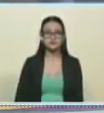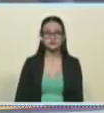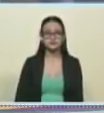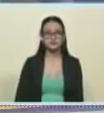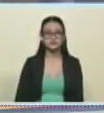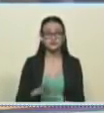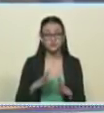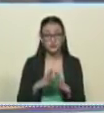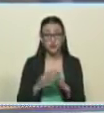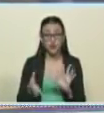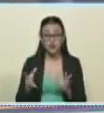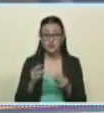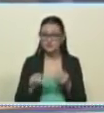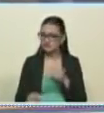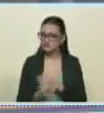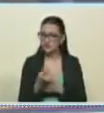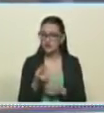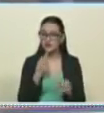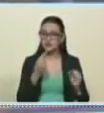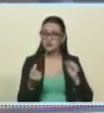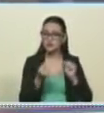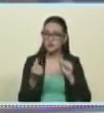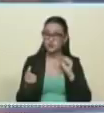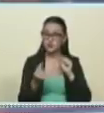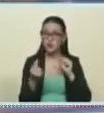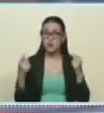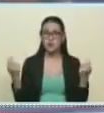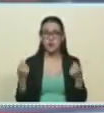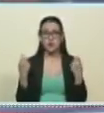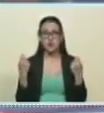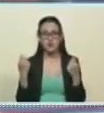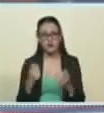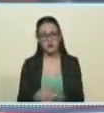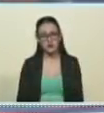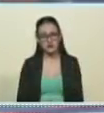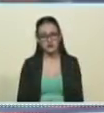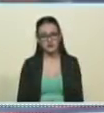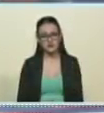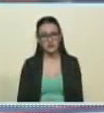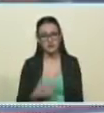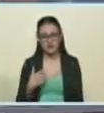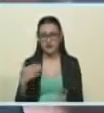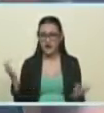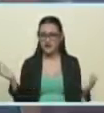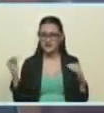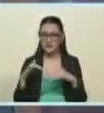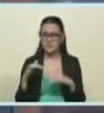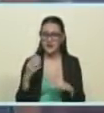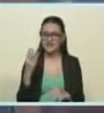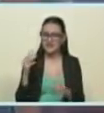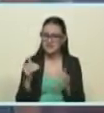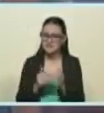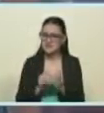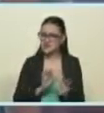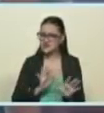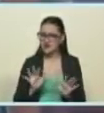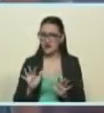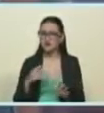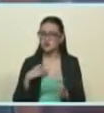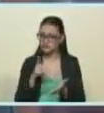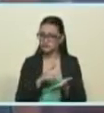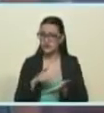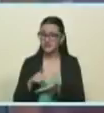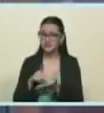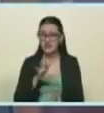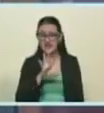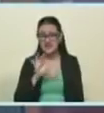este concepto ha surgido del debate popular. Nosotros tuvimos la oportunidad de hacer 3.000 asambleas en el estado Miranda. Yo participé